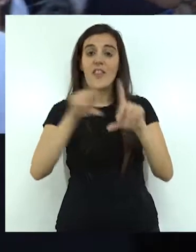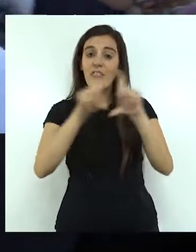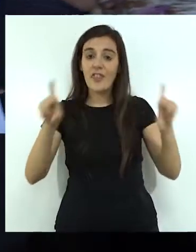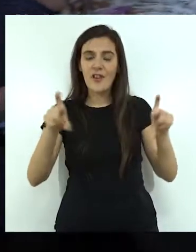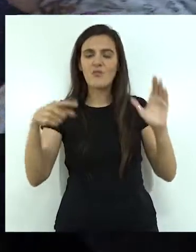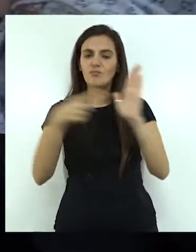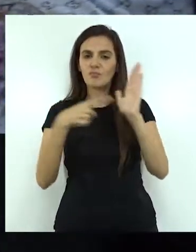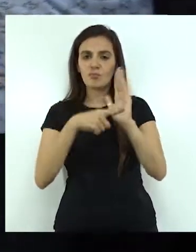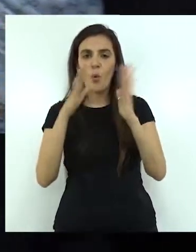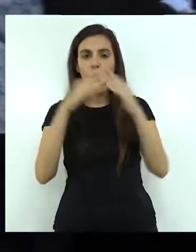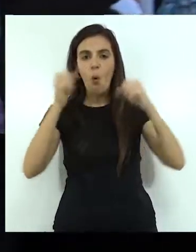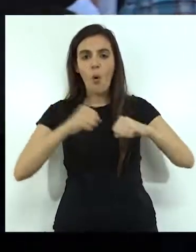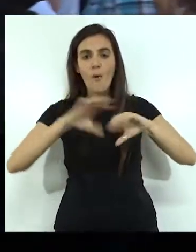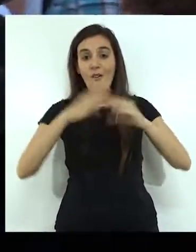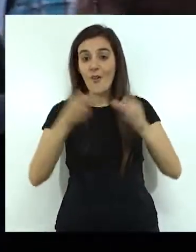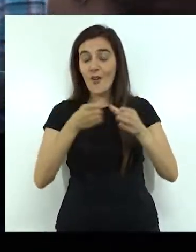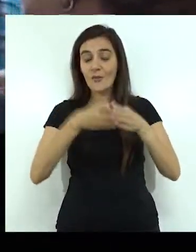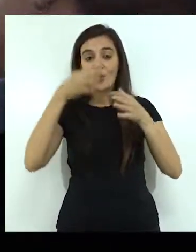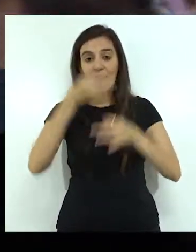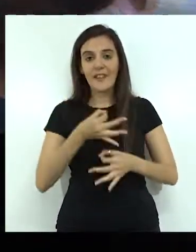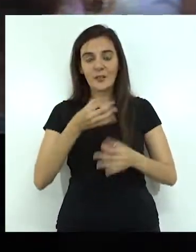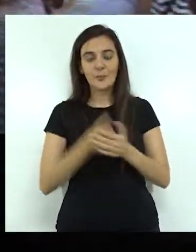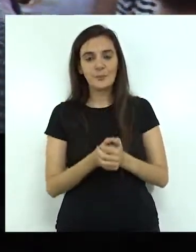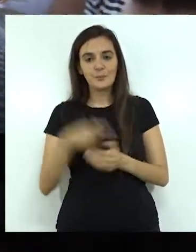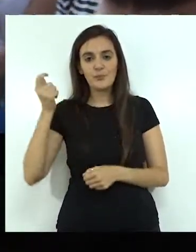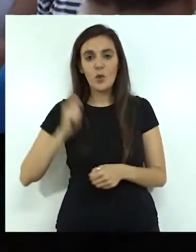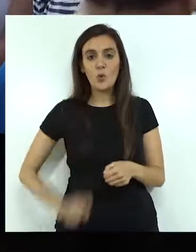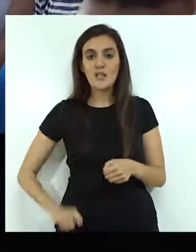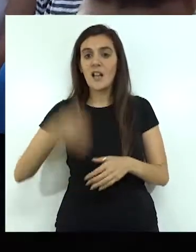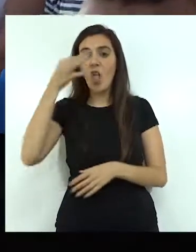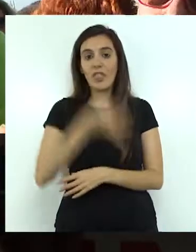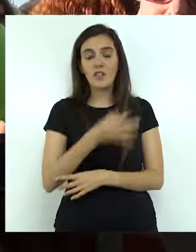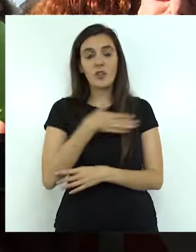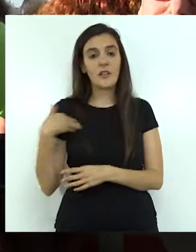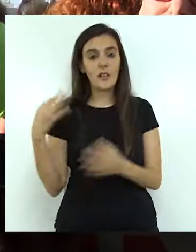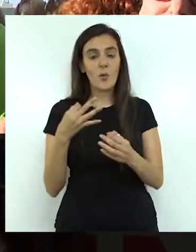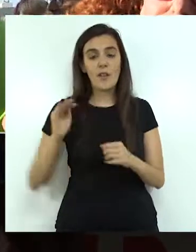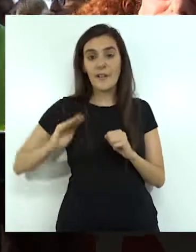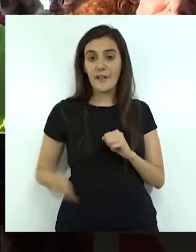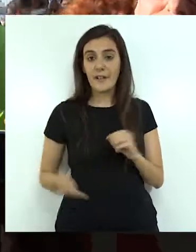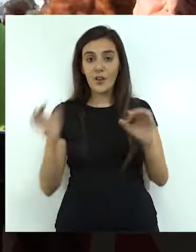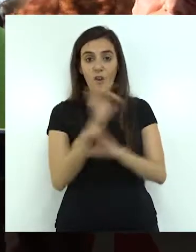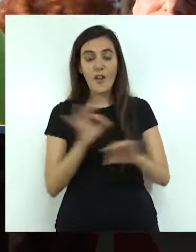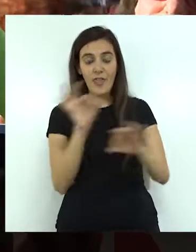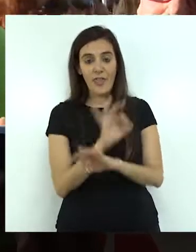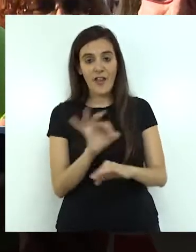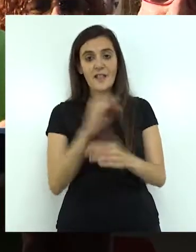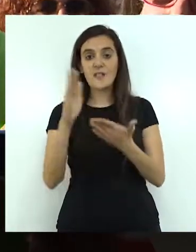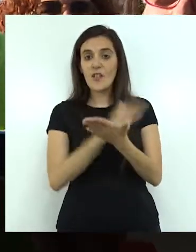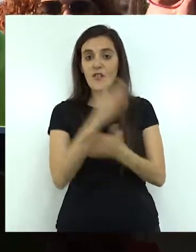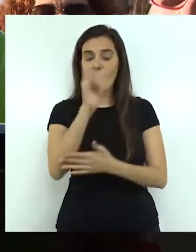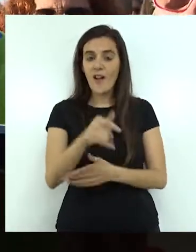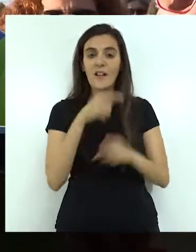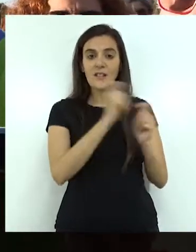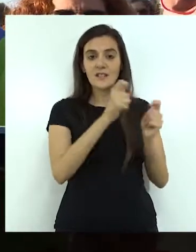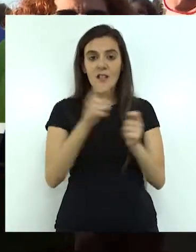convenio colectivo digno queremos salario digno nada más no queremos ni una riqueza ni ponernos ricos si hay beneficios que se reparta